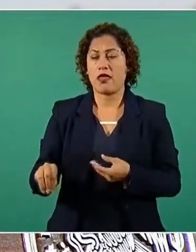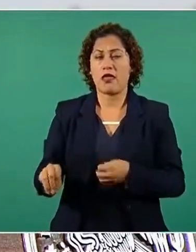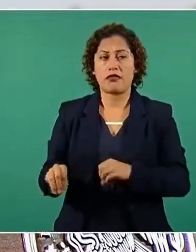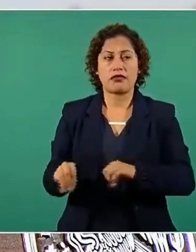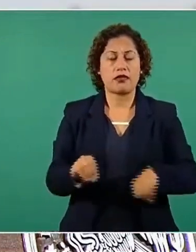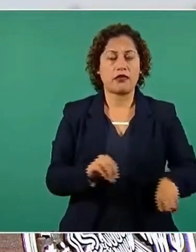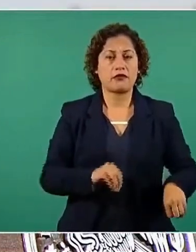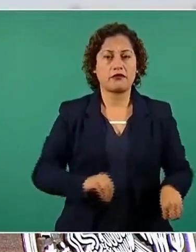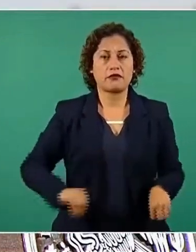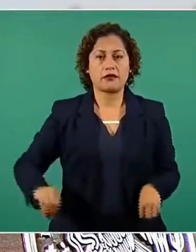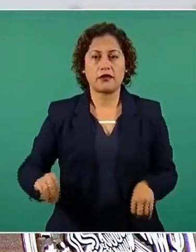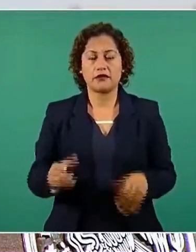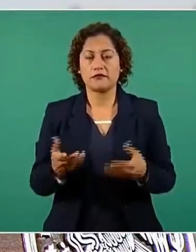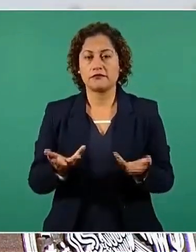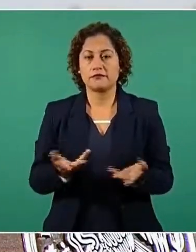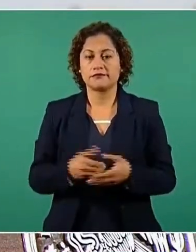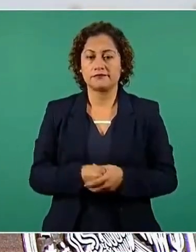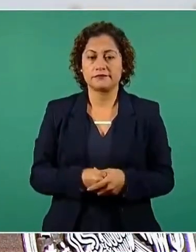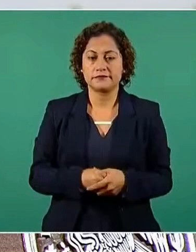desde